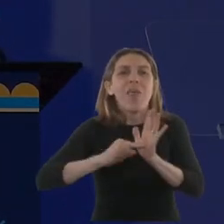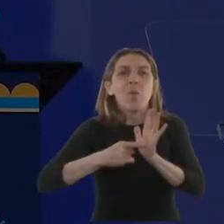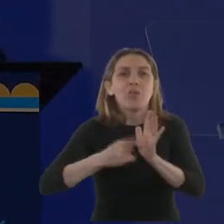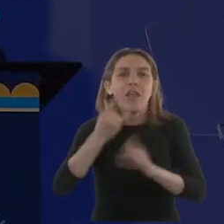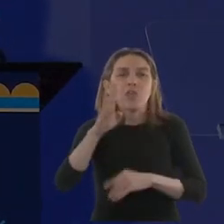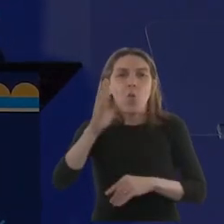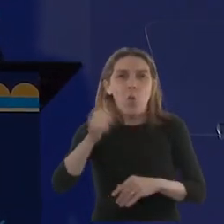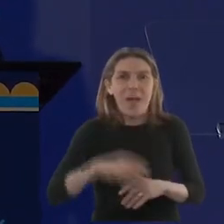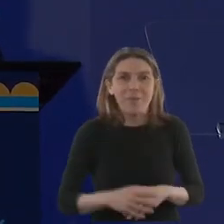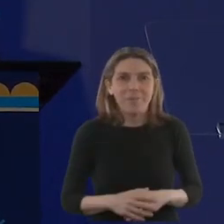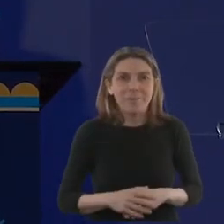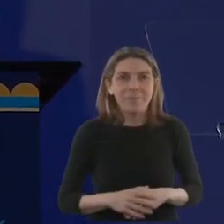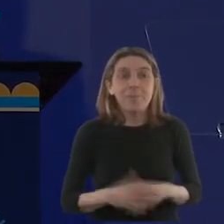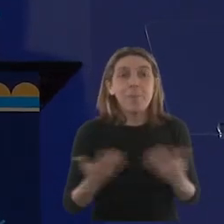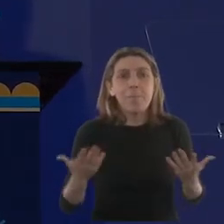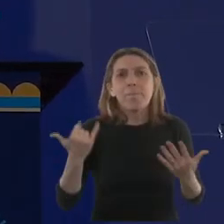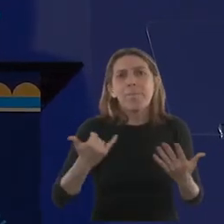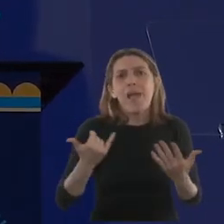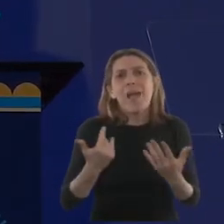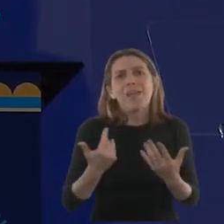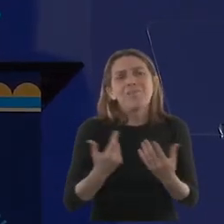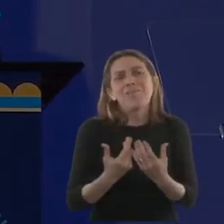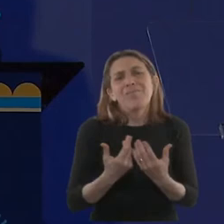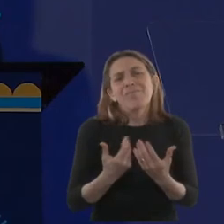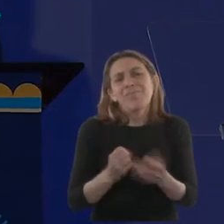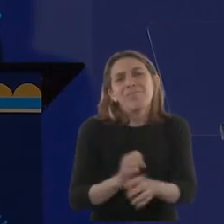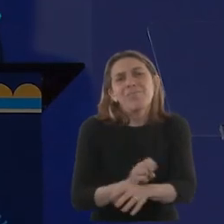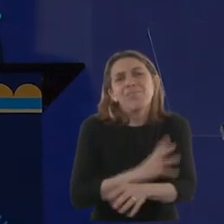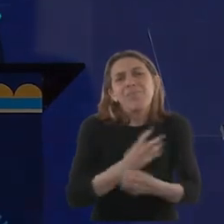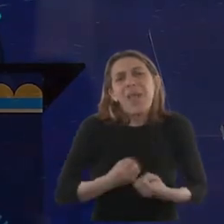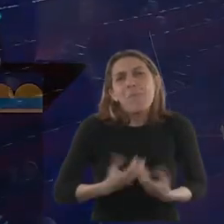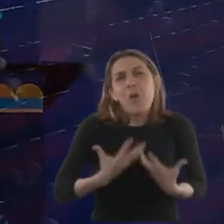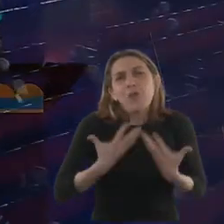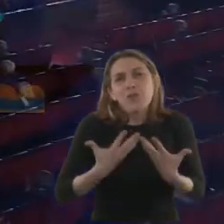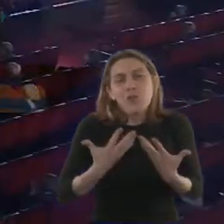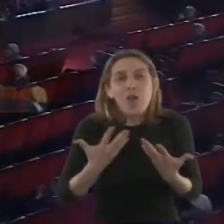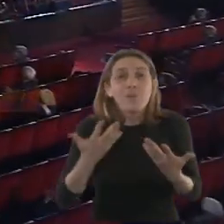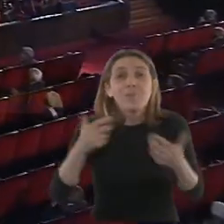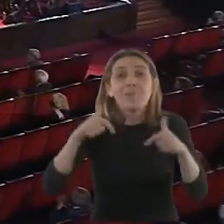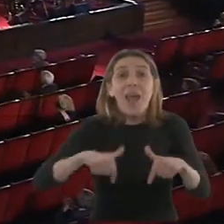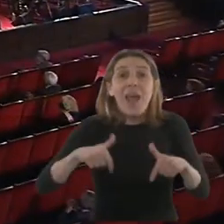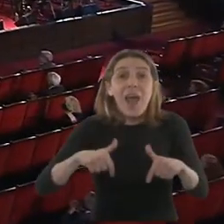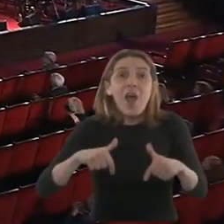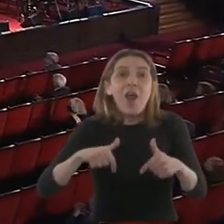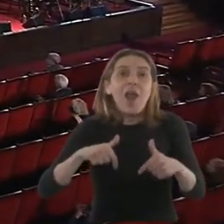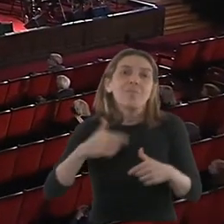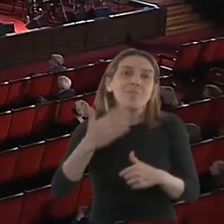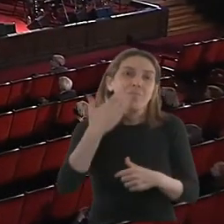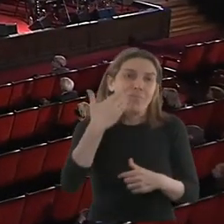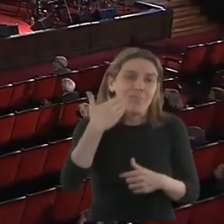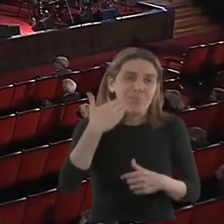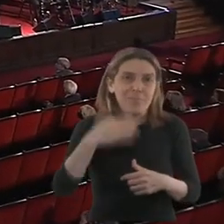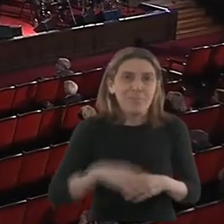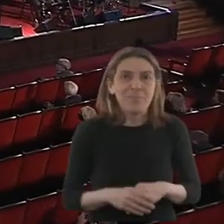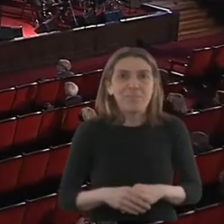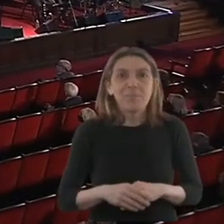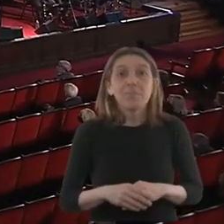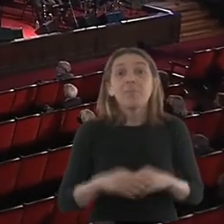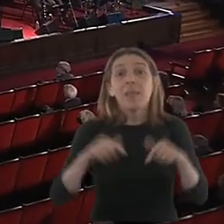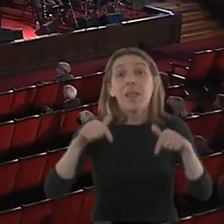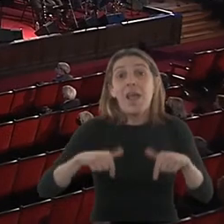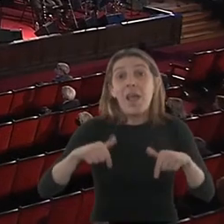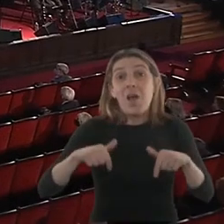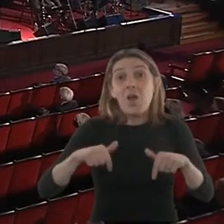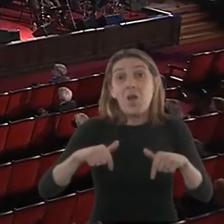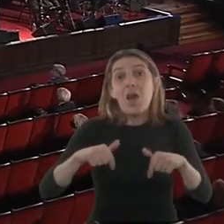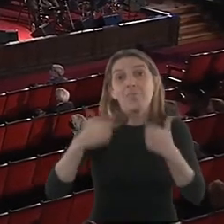¿no? Hay muchas emociones, es un momento ahora de discursos. Llegó el momento